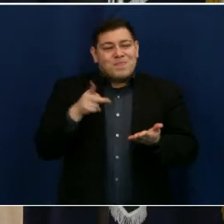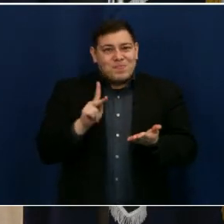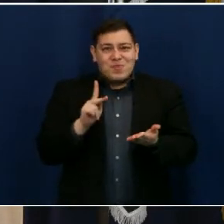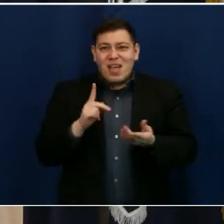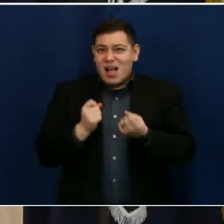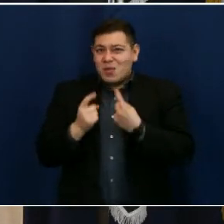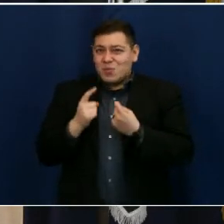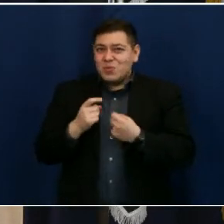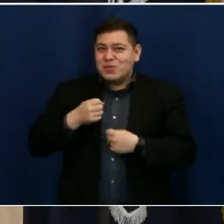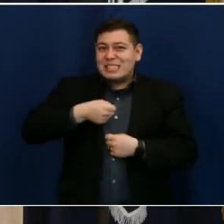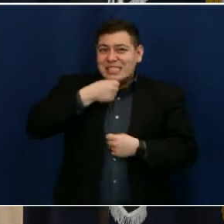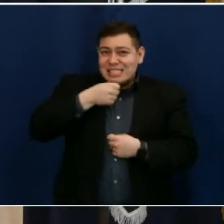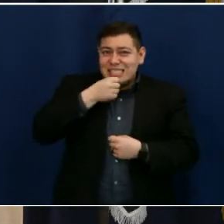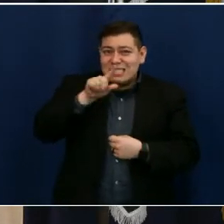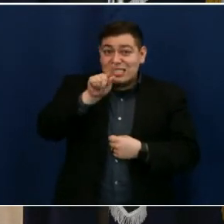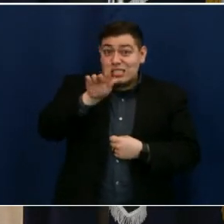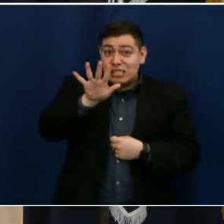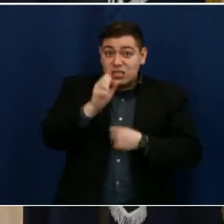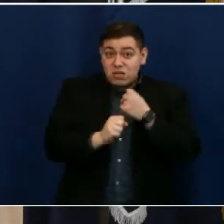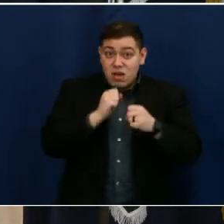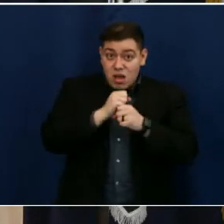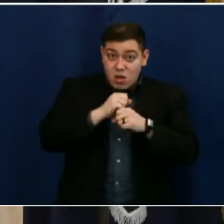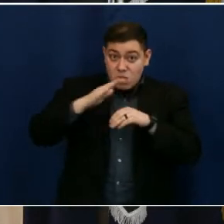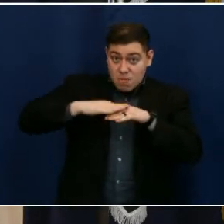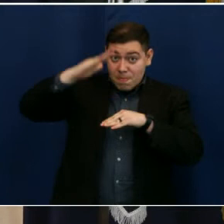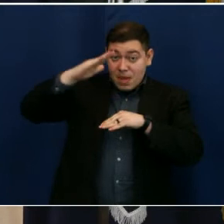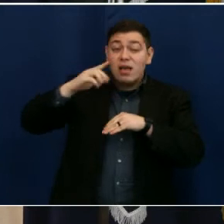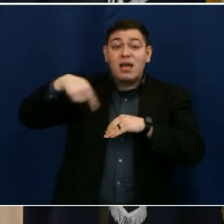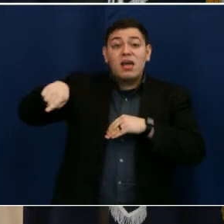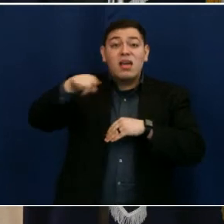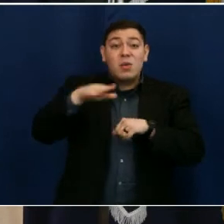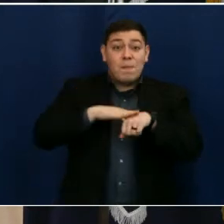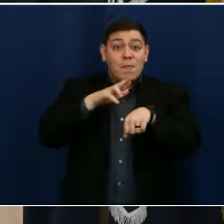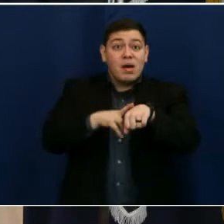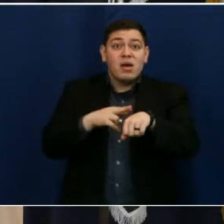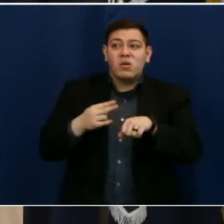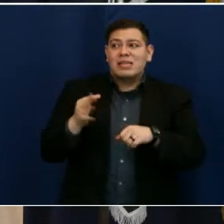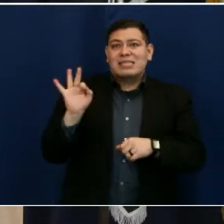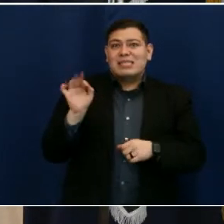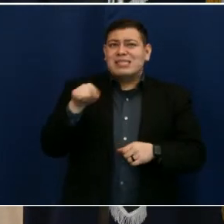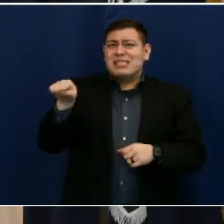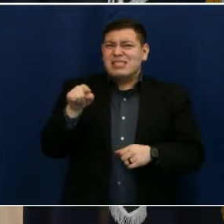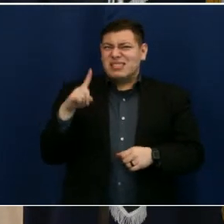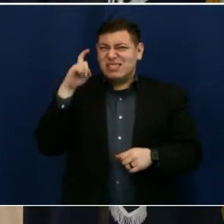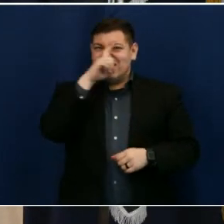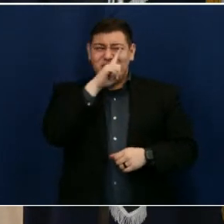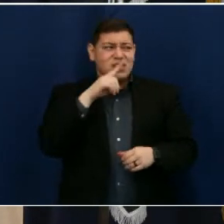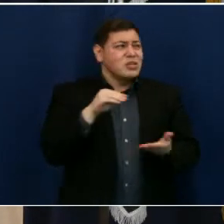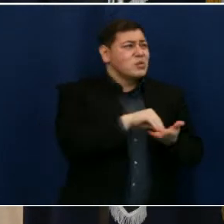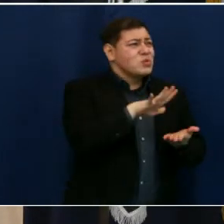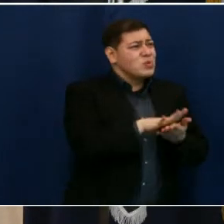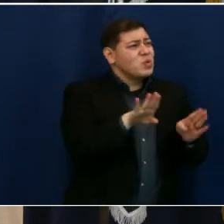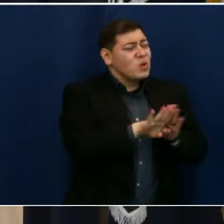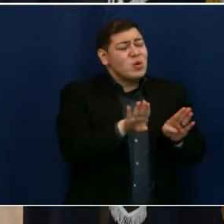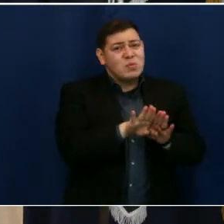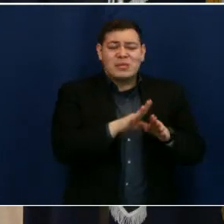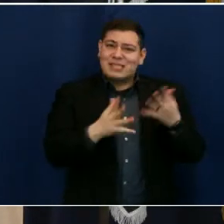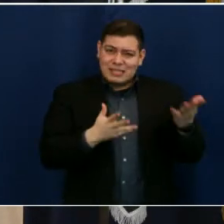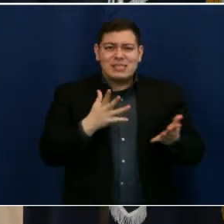al programar sus citas para vacunas. Quiero que quede claro que estamos buscando otras maneras de poder